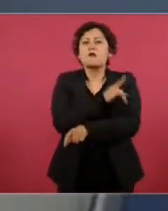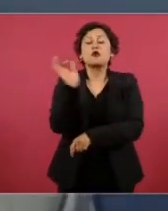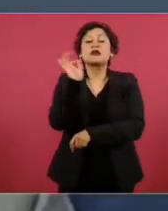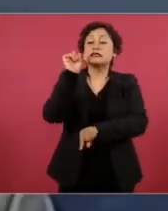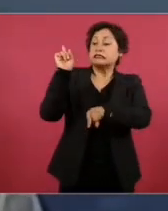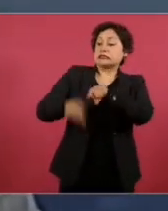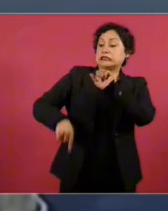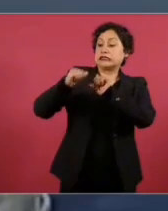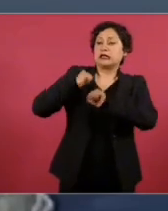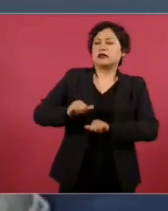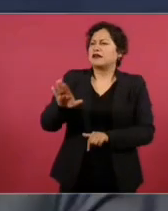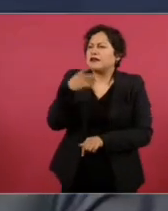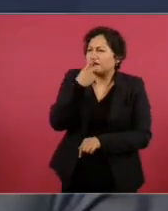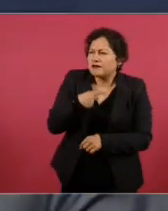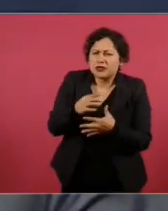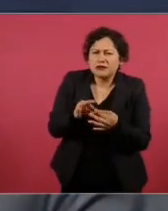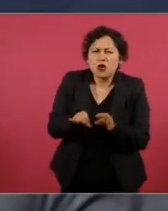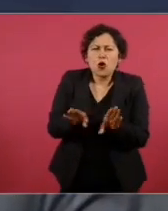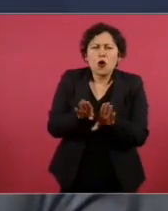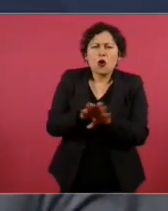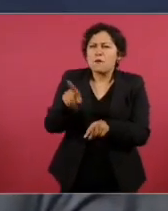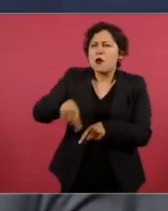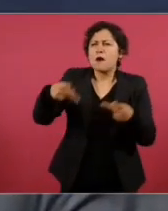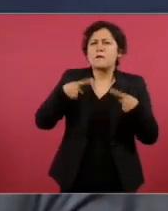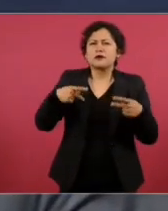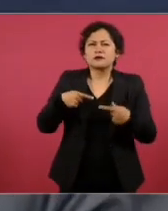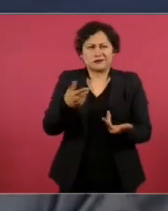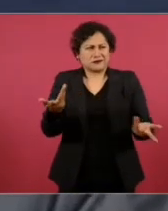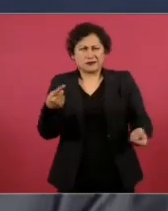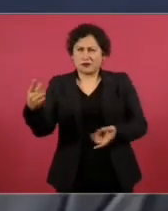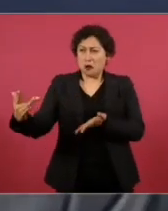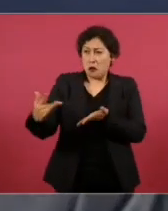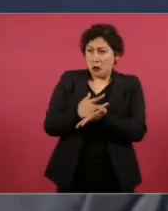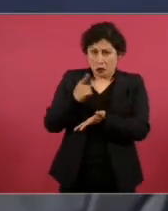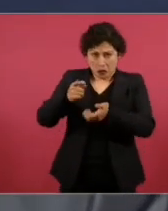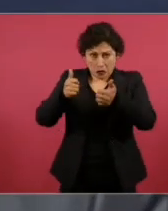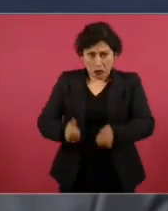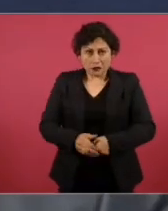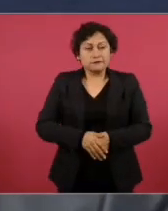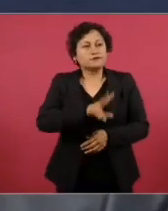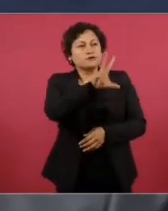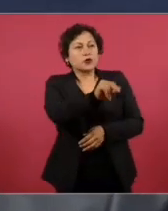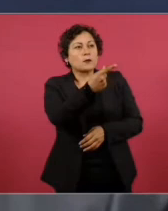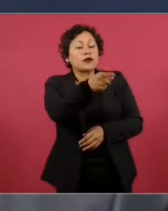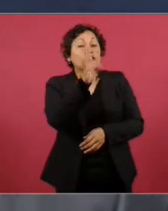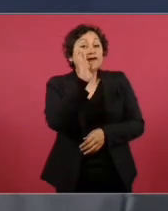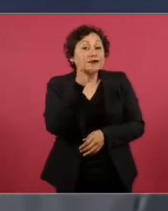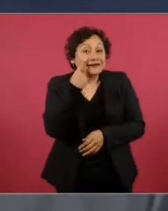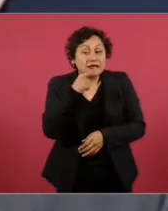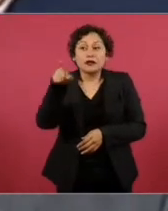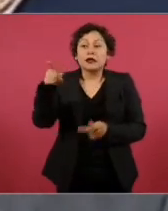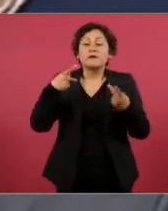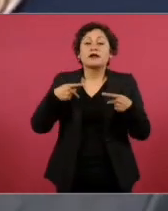a ver, ¿qué significa estar en manos de la gente? Si te quitan el fuero, ¿qué vas a decir? La gente me apoya y te quedas. No, pero te voy a decir una cosa, la gente me eligió. No, acuerdo. sea,